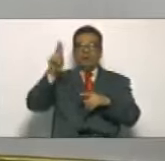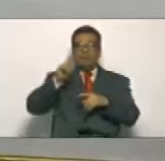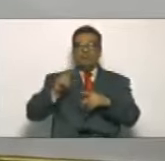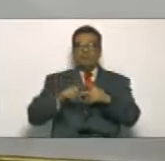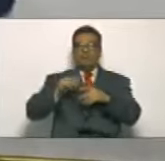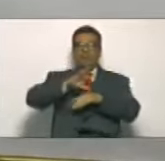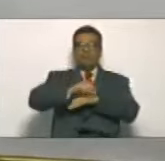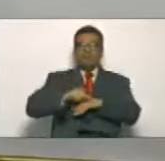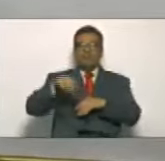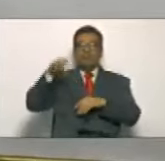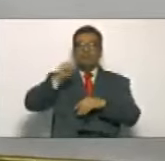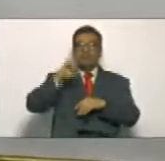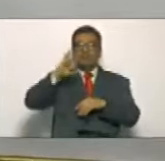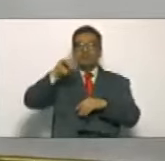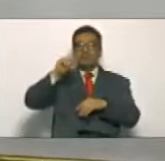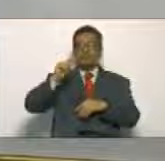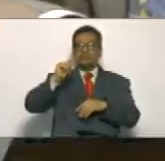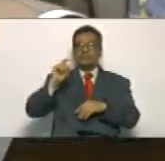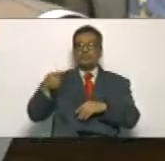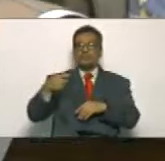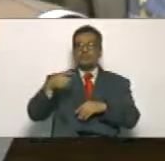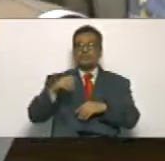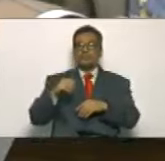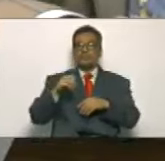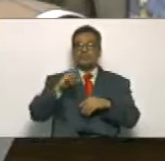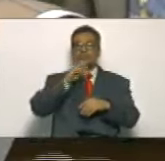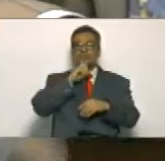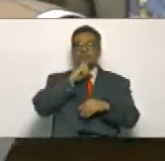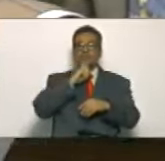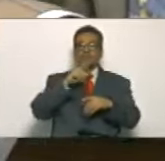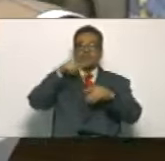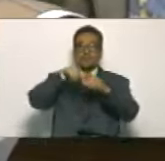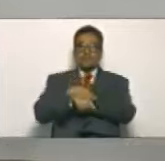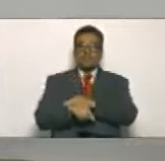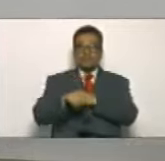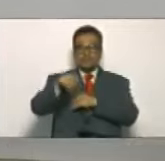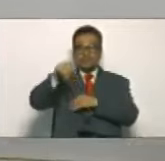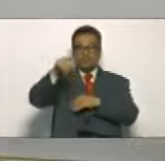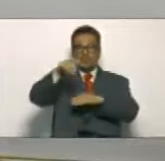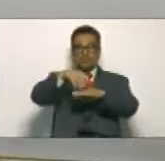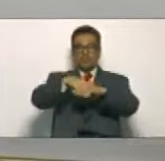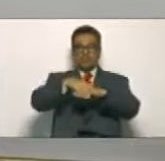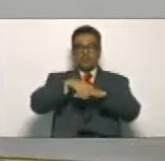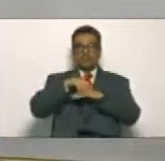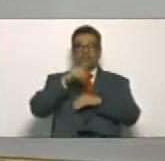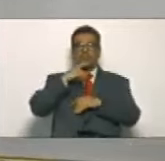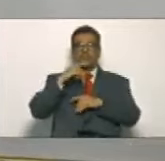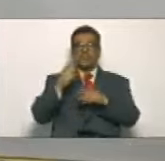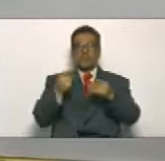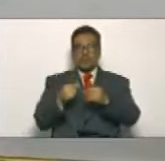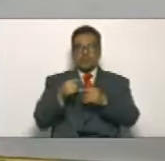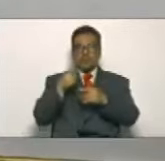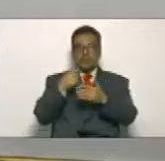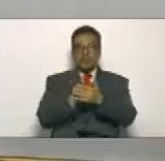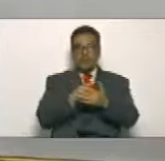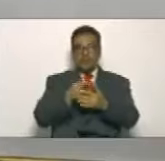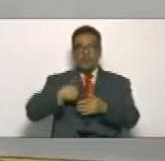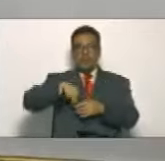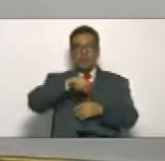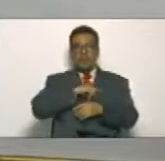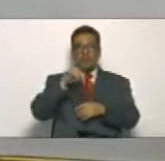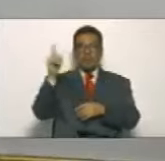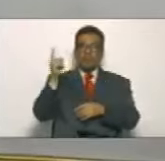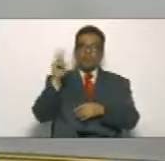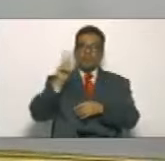República, el robo de Citgo, el oro depositado en Londres, recursos en efectivo que son de la